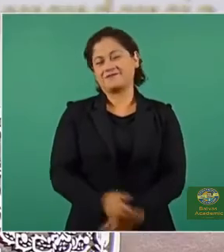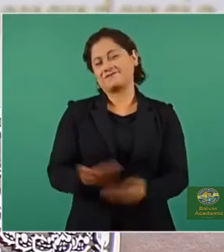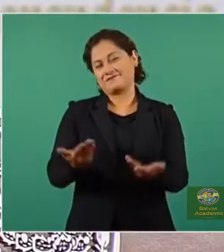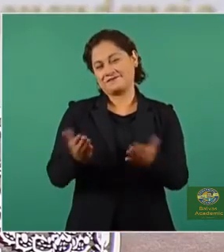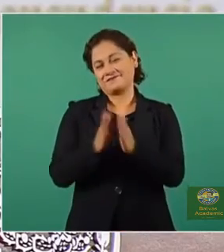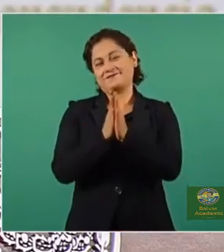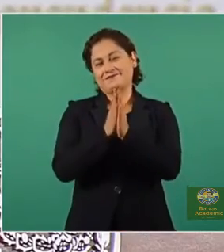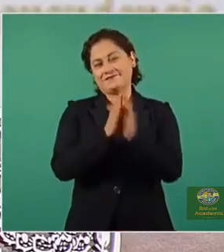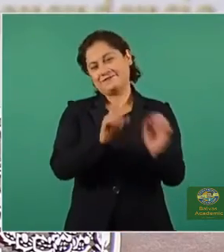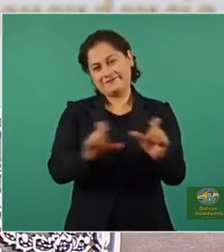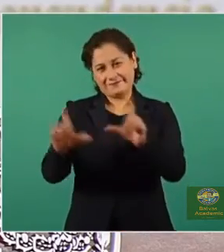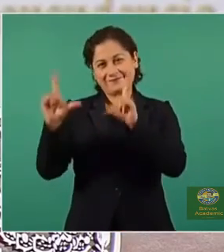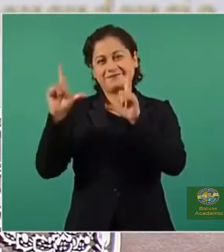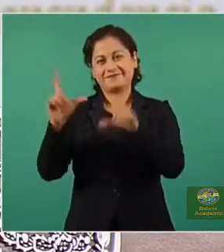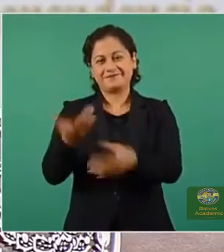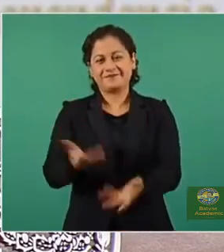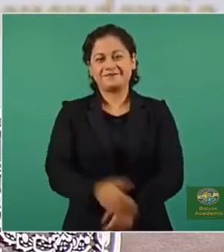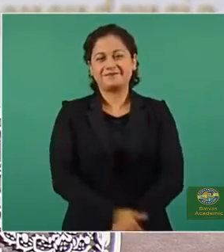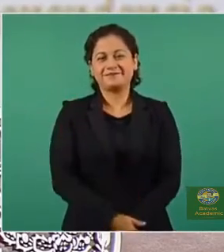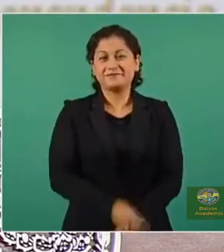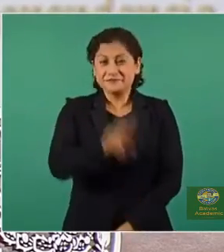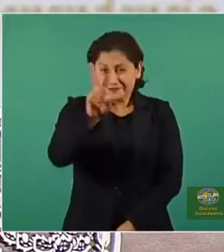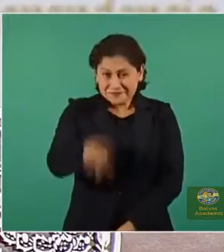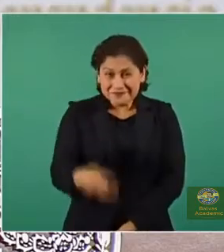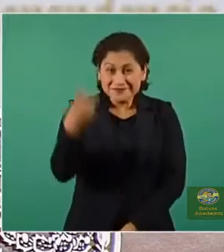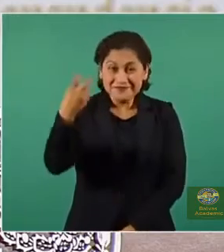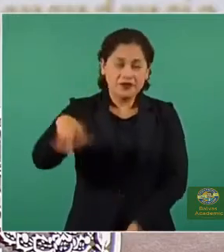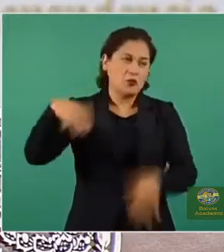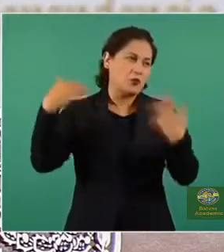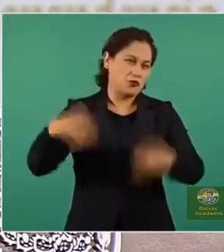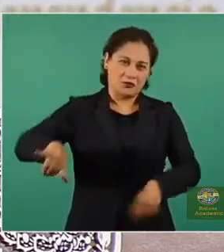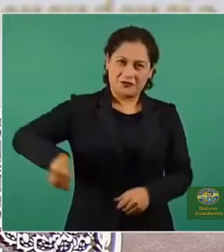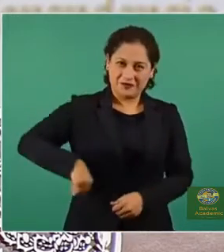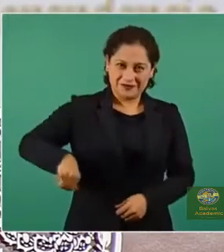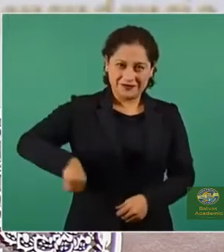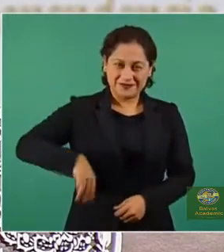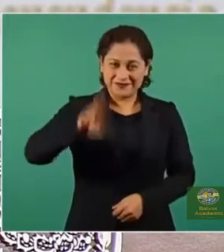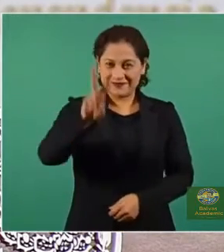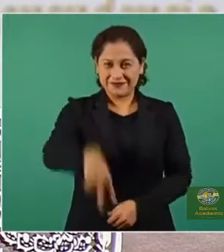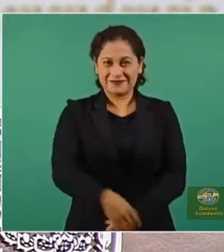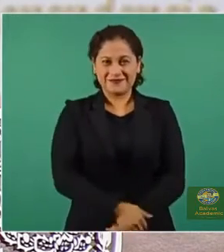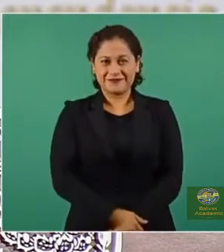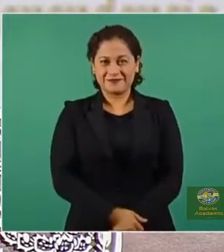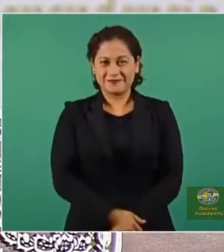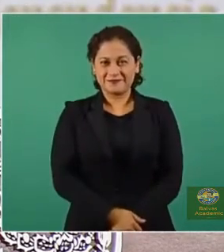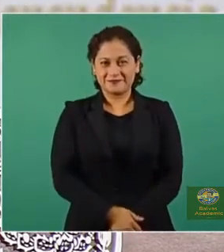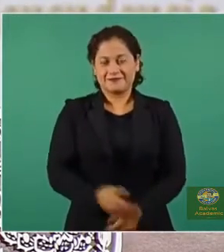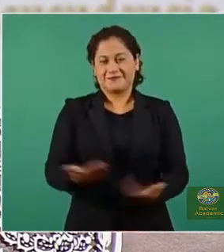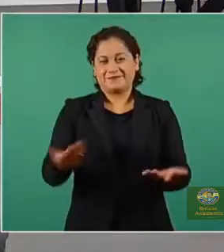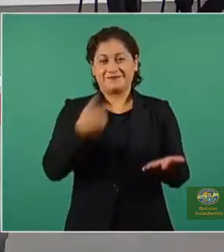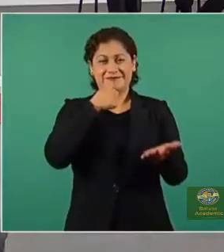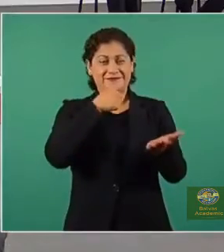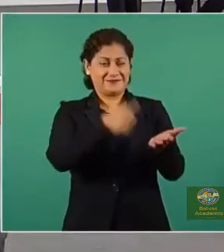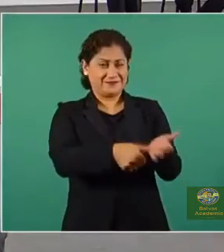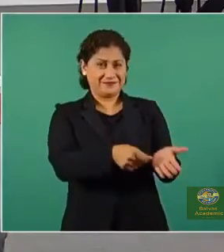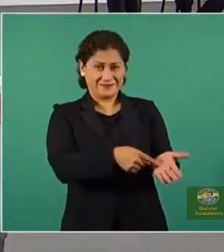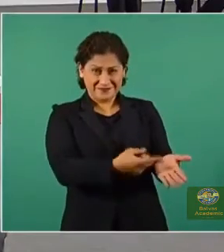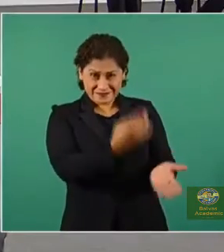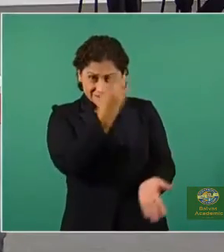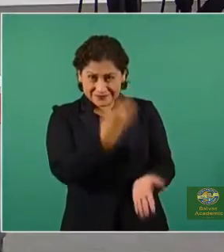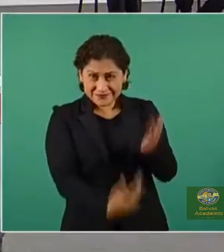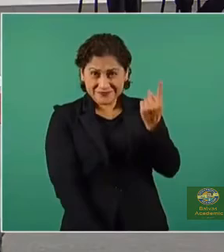Pónganla. Nada más para, es que es interesante, o sea, es decir, a ver, lo de la carta, no, pues no es la